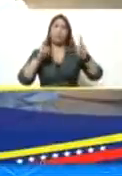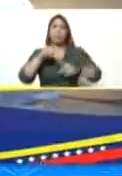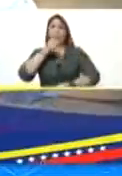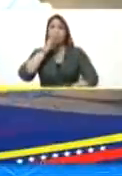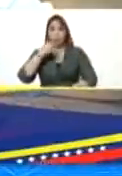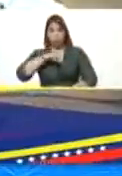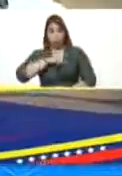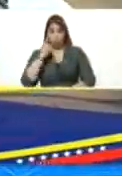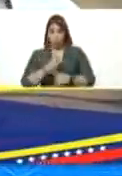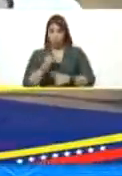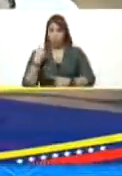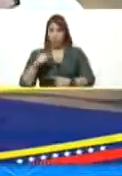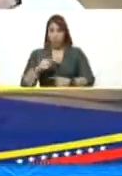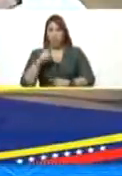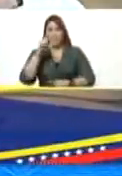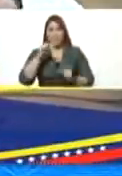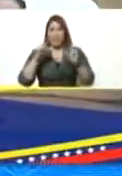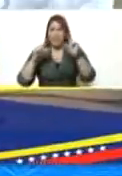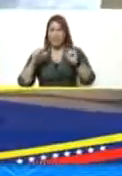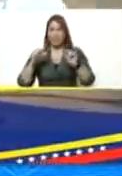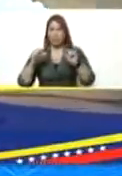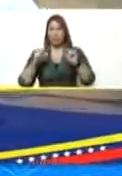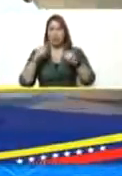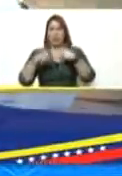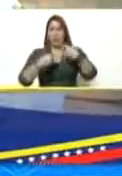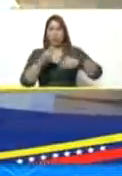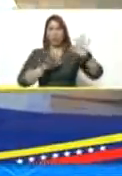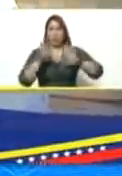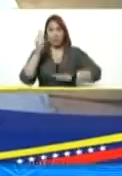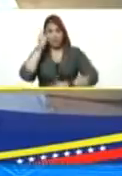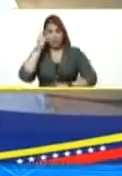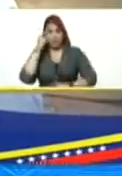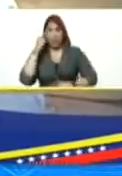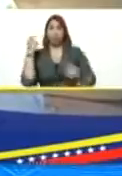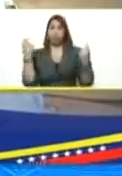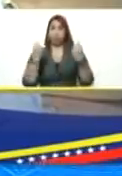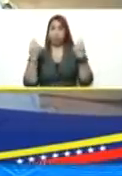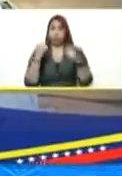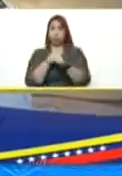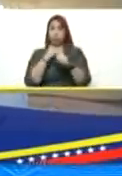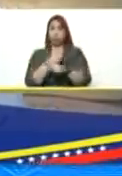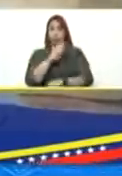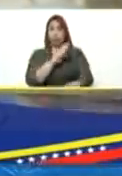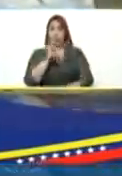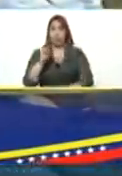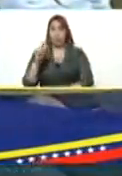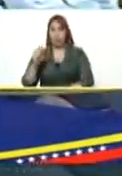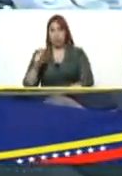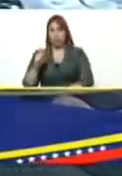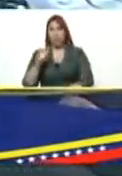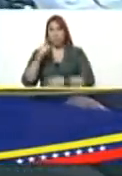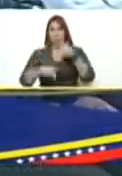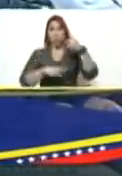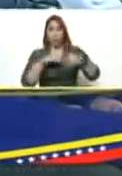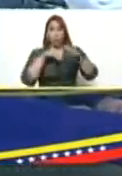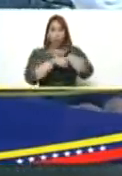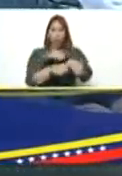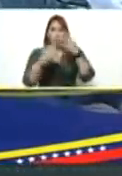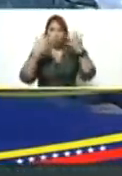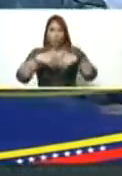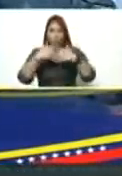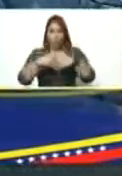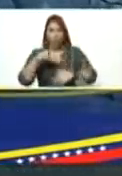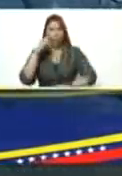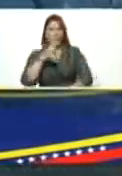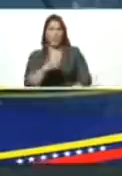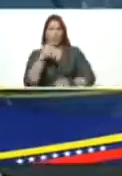Nosotros deberíamos tener mínimo cada 15 días una jornada de trabajo con un CPT productivo en su fábrica, viendo sus